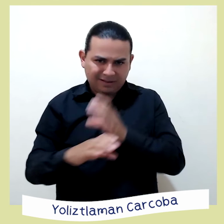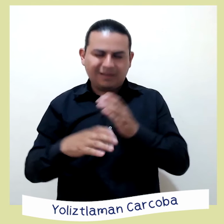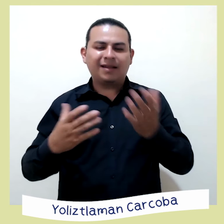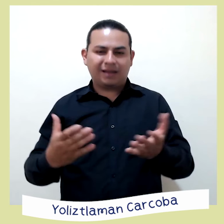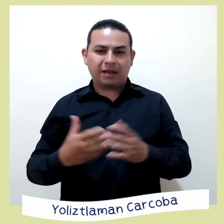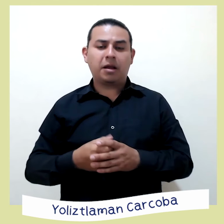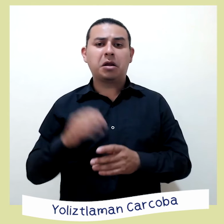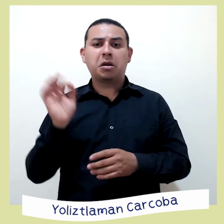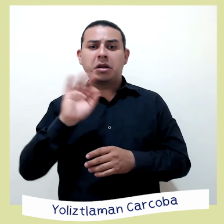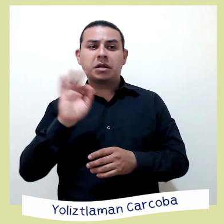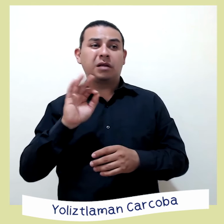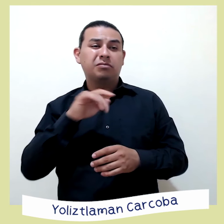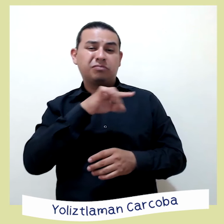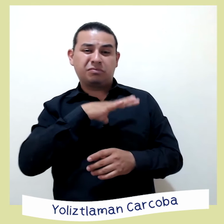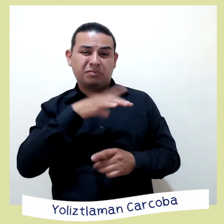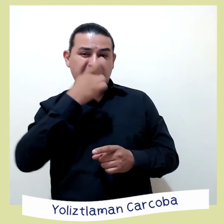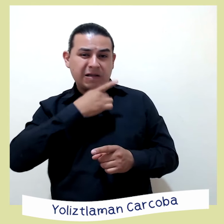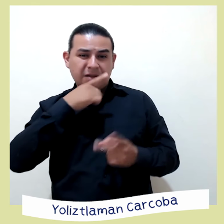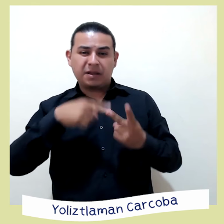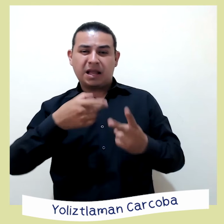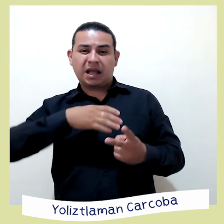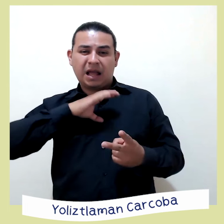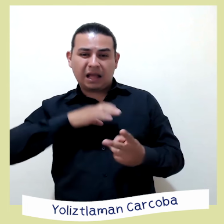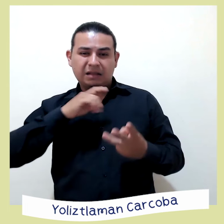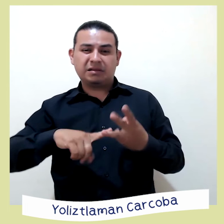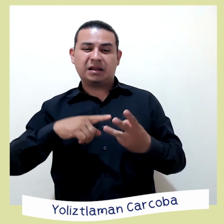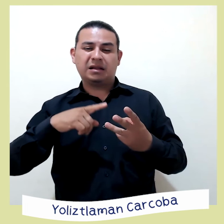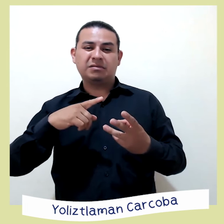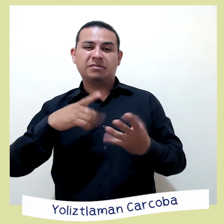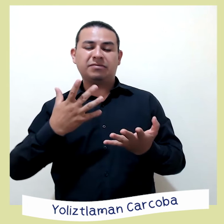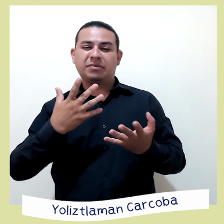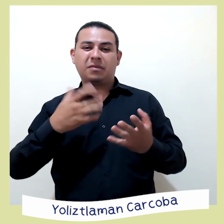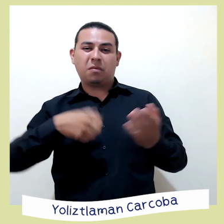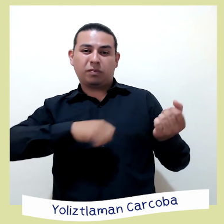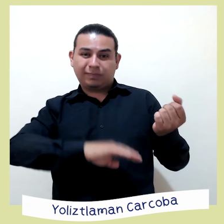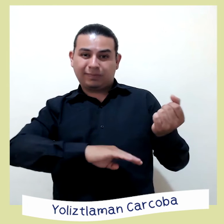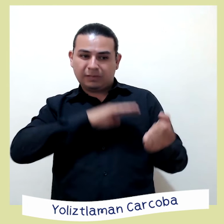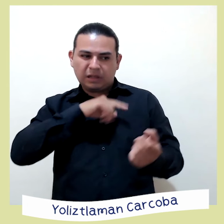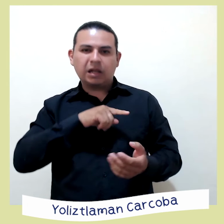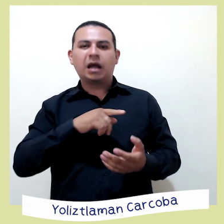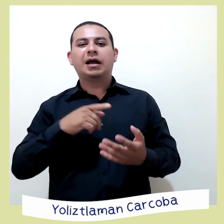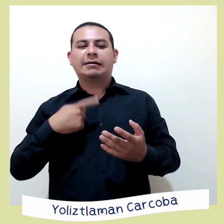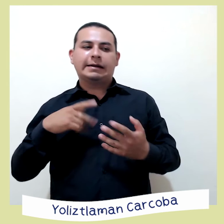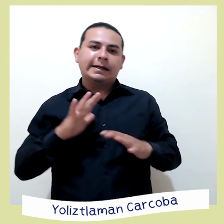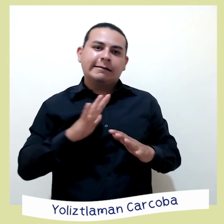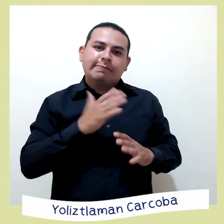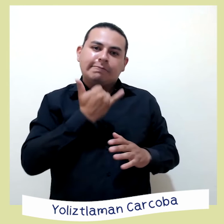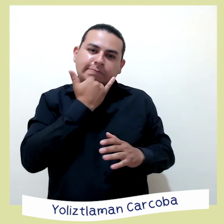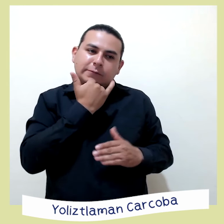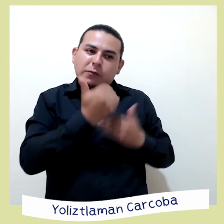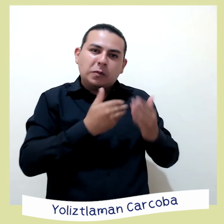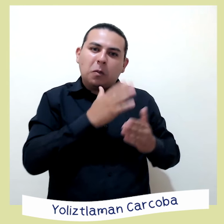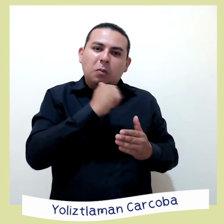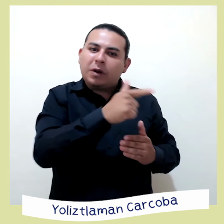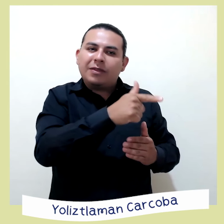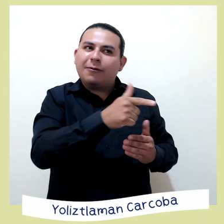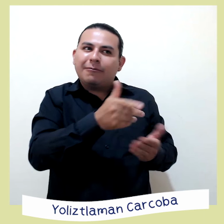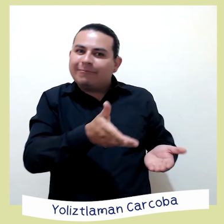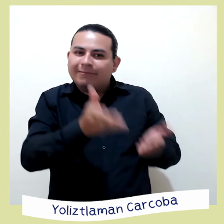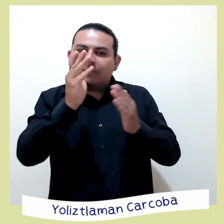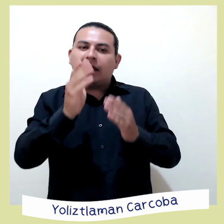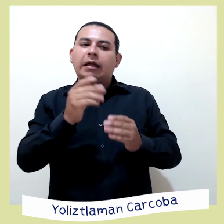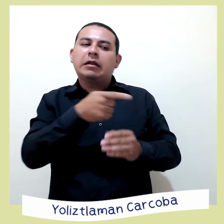diabetes, hipertensión arterial, cáncer quizás, y si todo esto está, incluso deterioro cognitivo, alguna forma